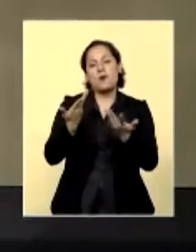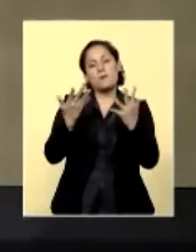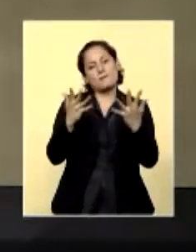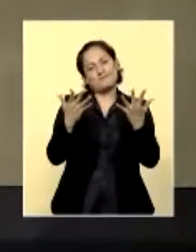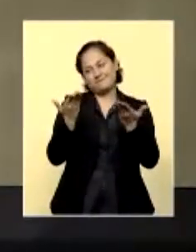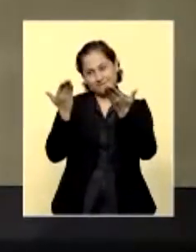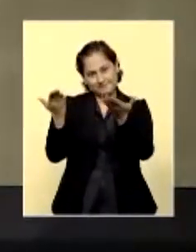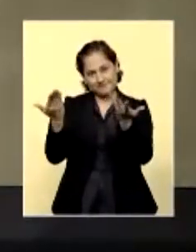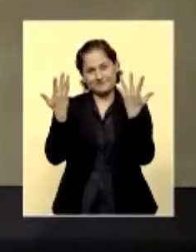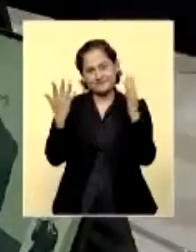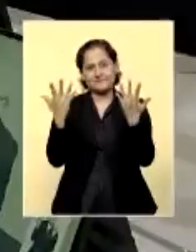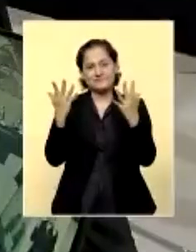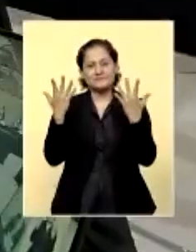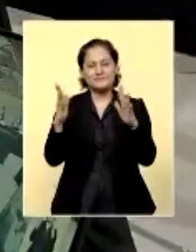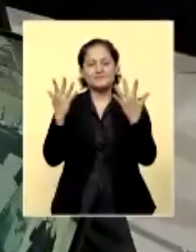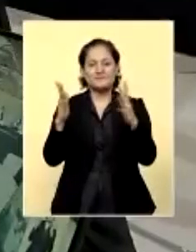un aplauso.